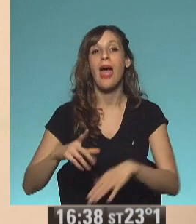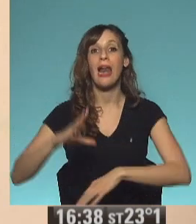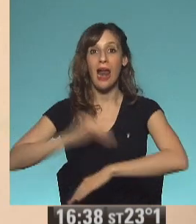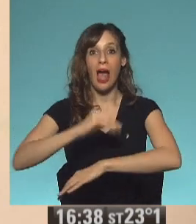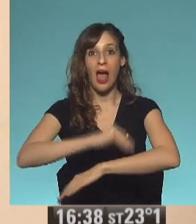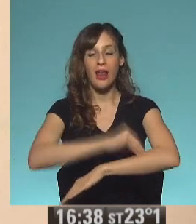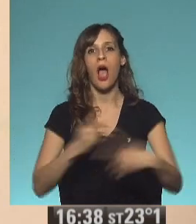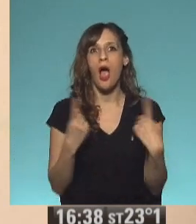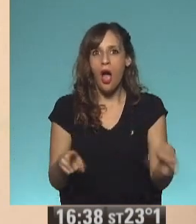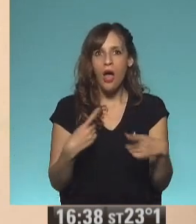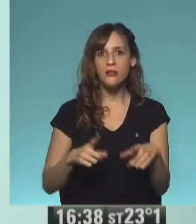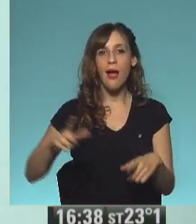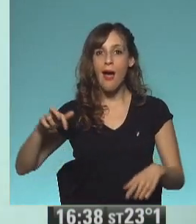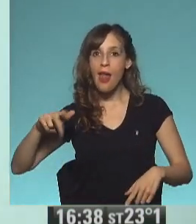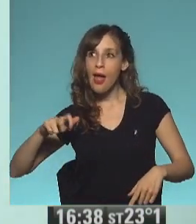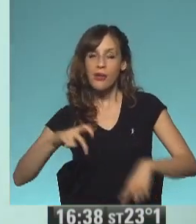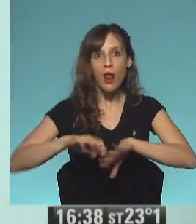ganador la araña